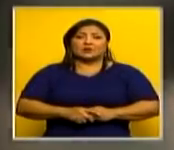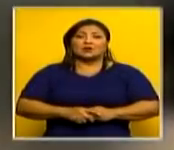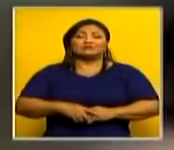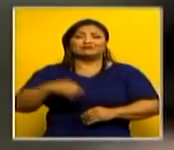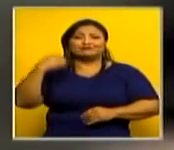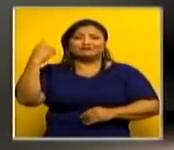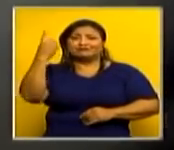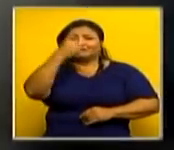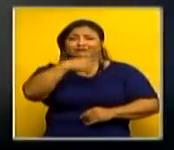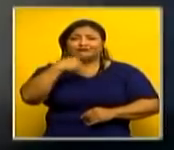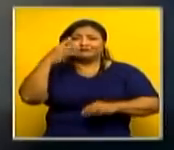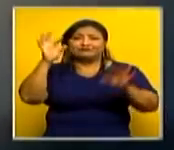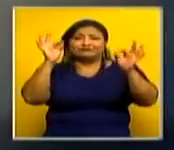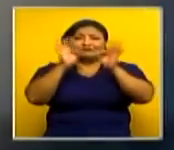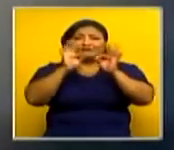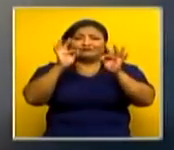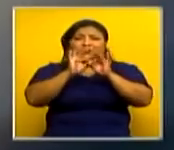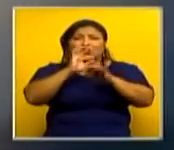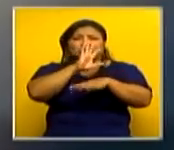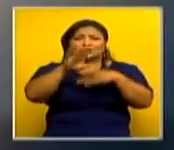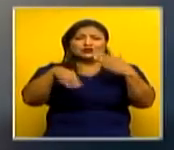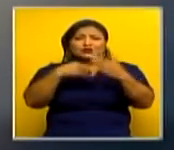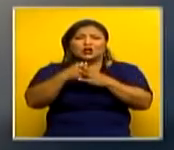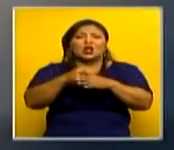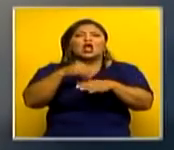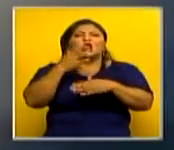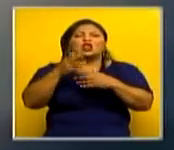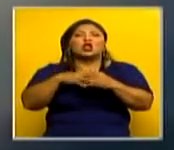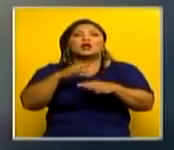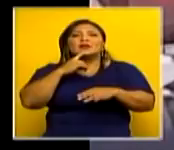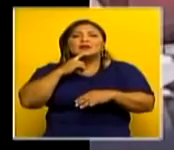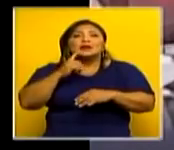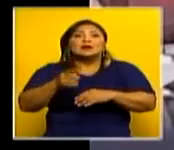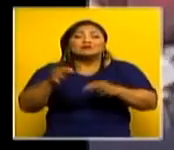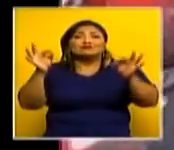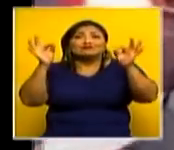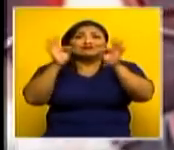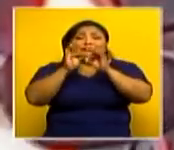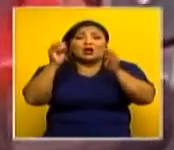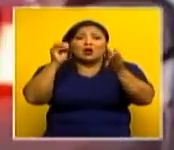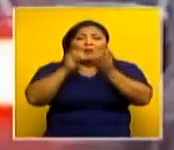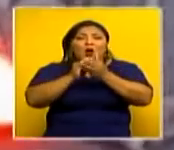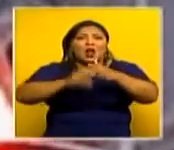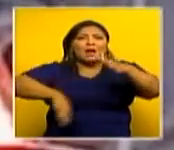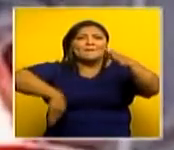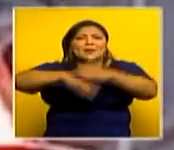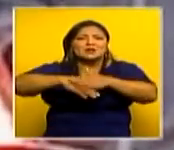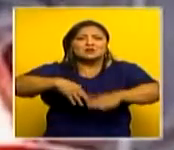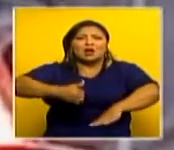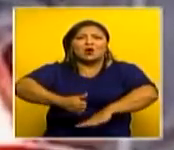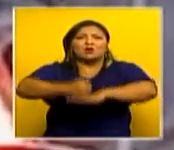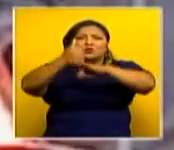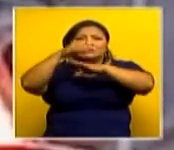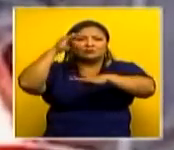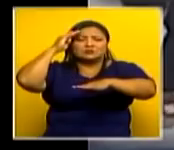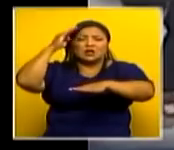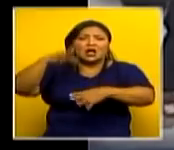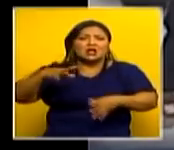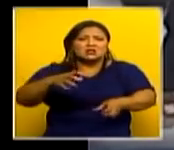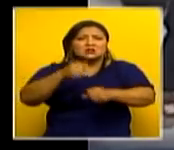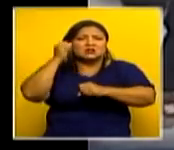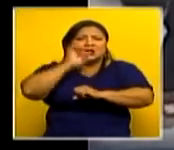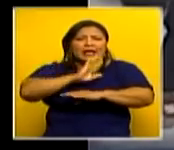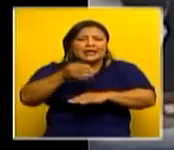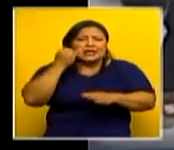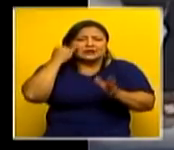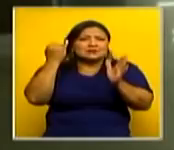sido viralizada, sus fechorías eran la comidilla del día en redes sociales. Las máximas autoridades de la policía habían asegurado que ya lo